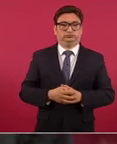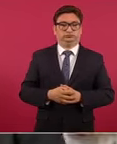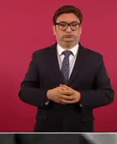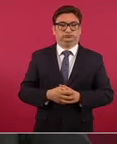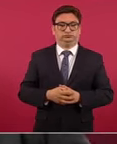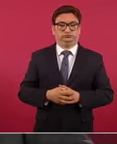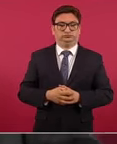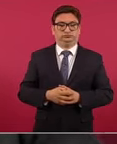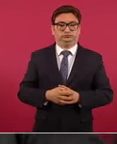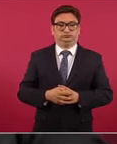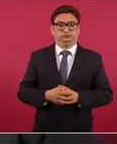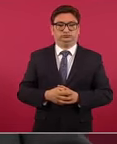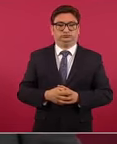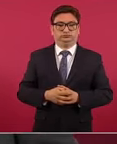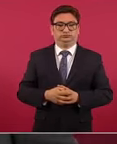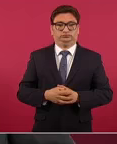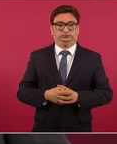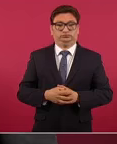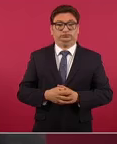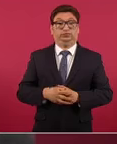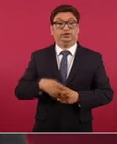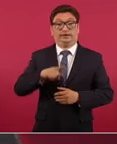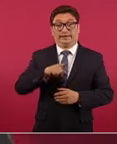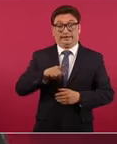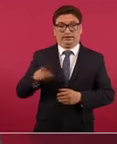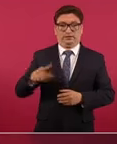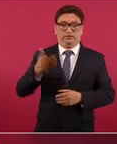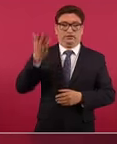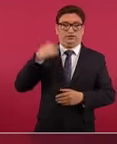sí vivían